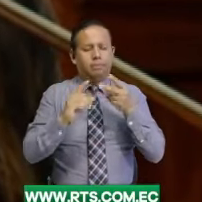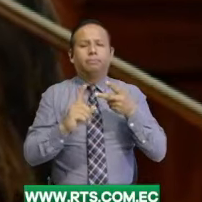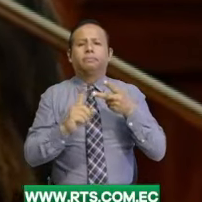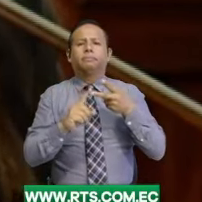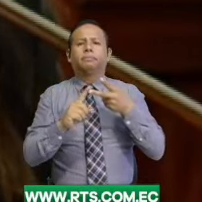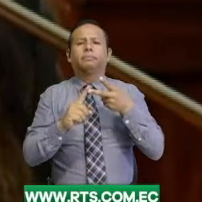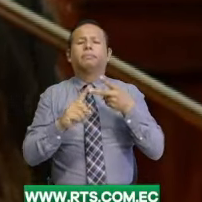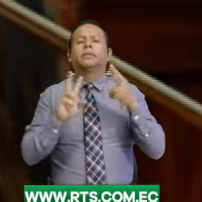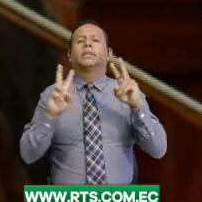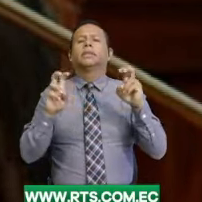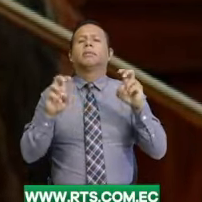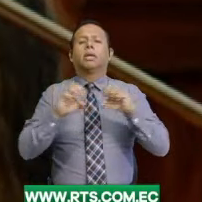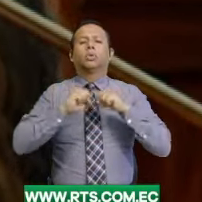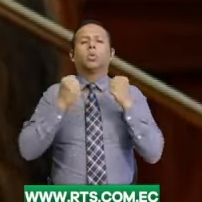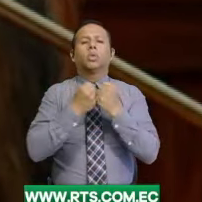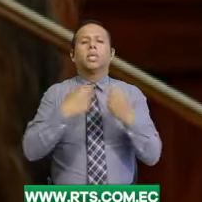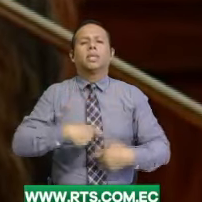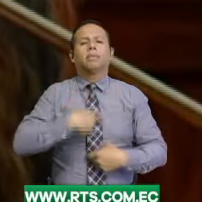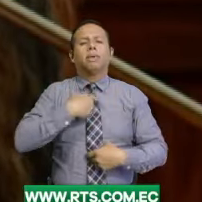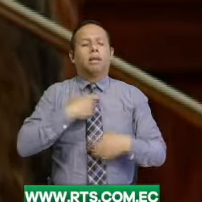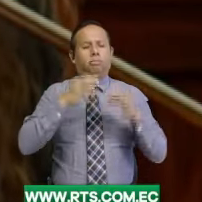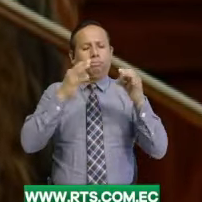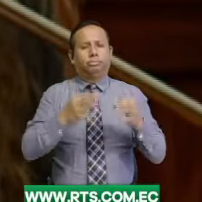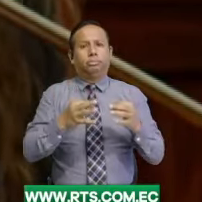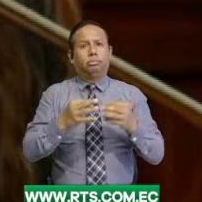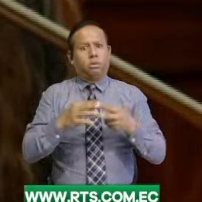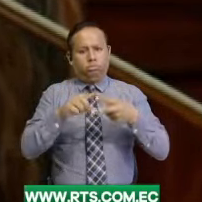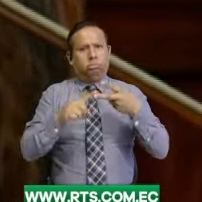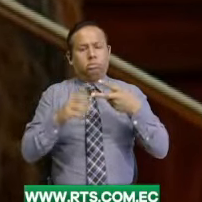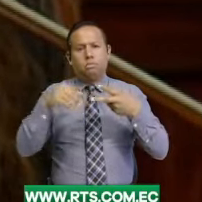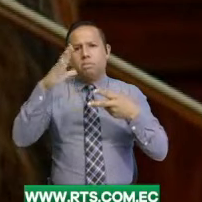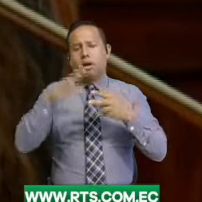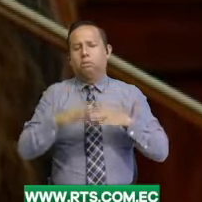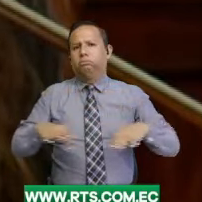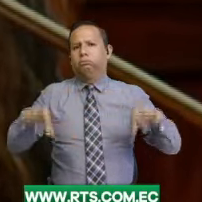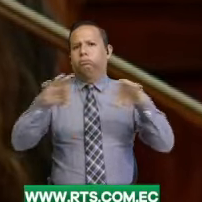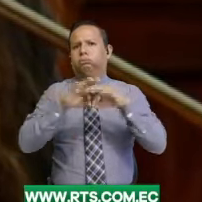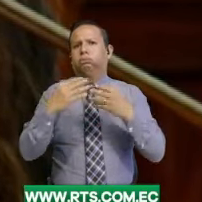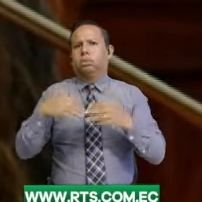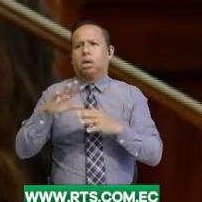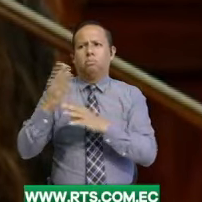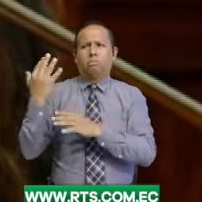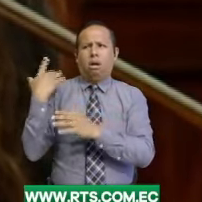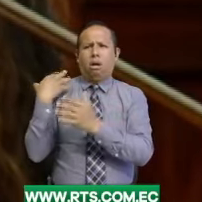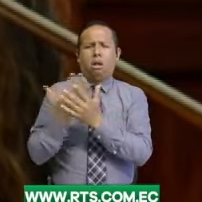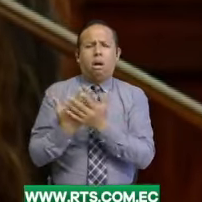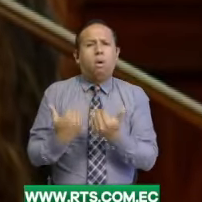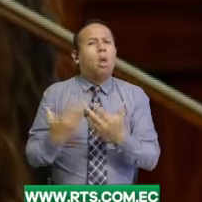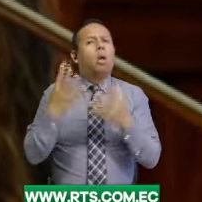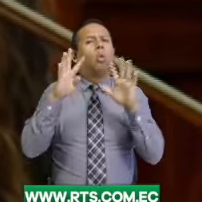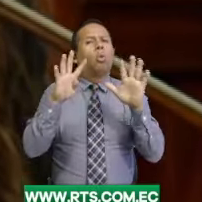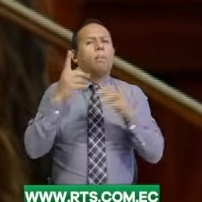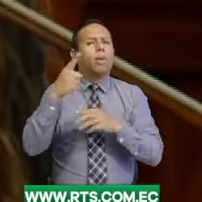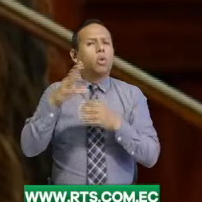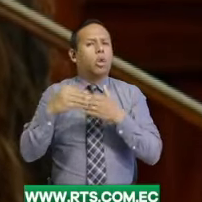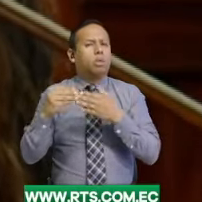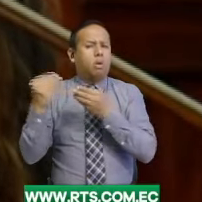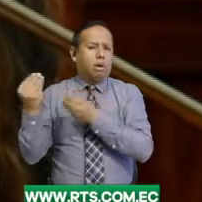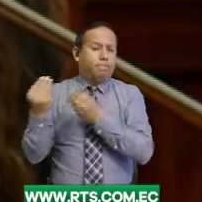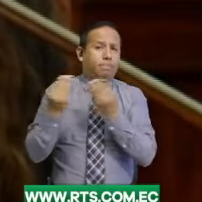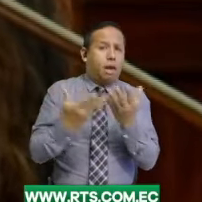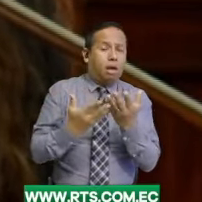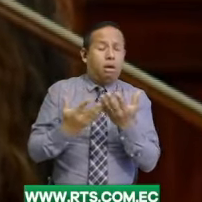línea temática de sociedad civil. Ha sido la más grande de los últimos años, con un monto de más de 9 millones de dólares, que hace